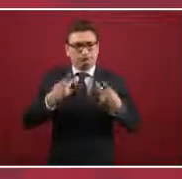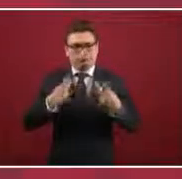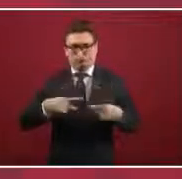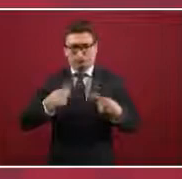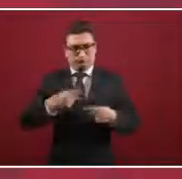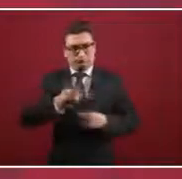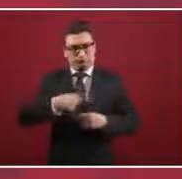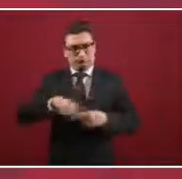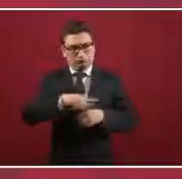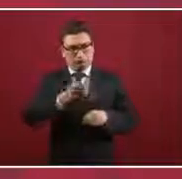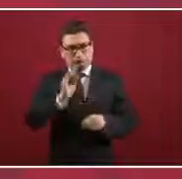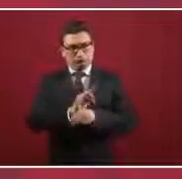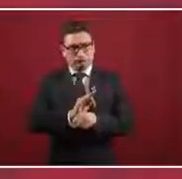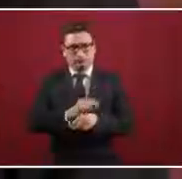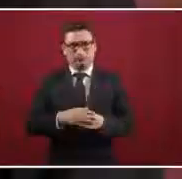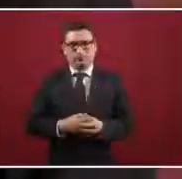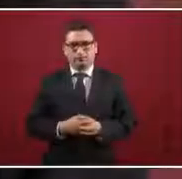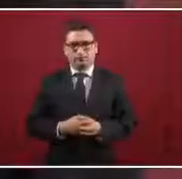con